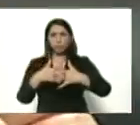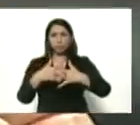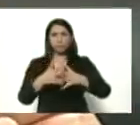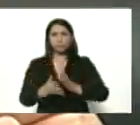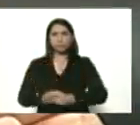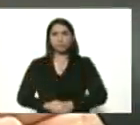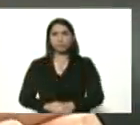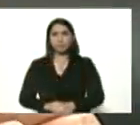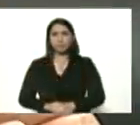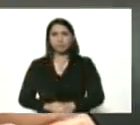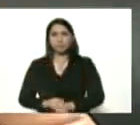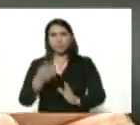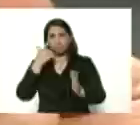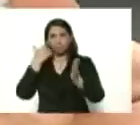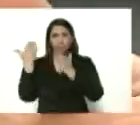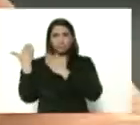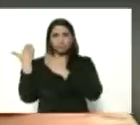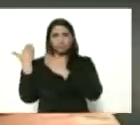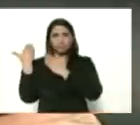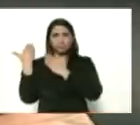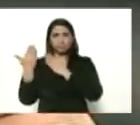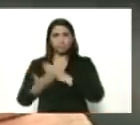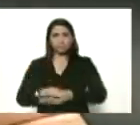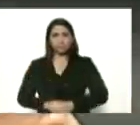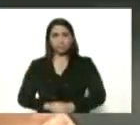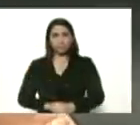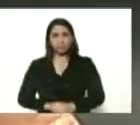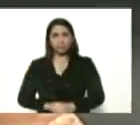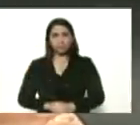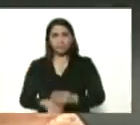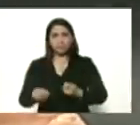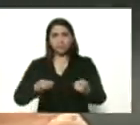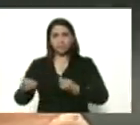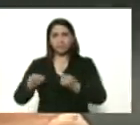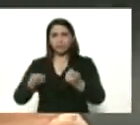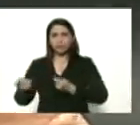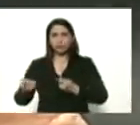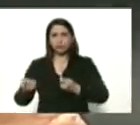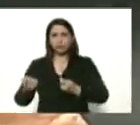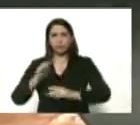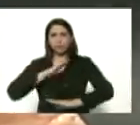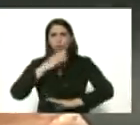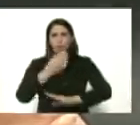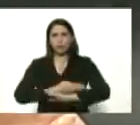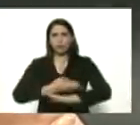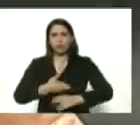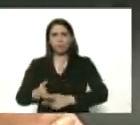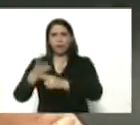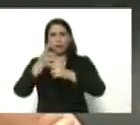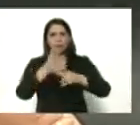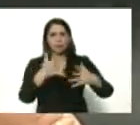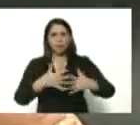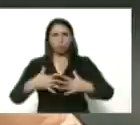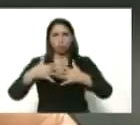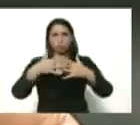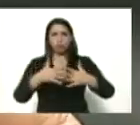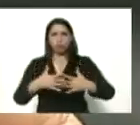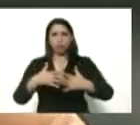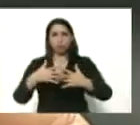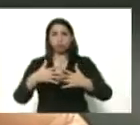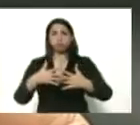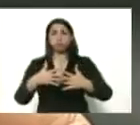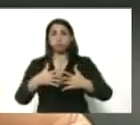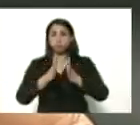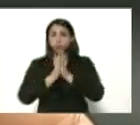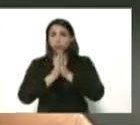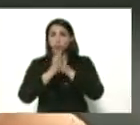Affiliation Uniformed Service, en servicio de la Fuerza Armada de los Estados Unidos de Norteamérica. Oído,